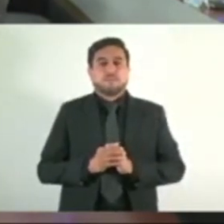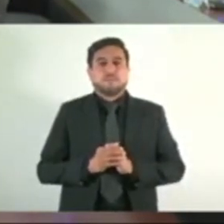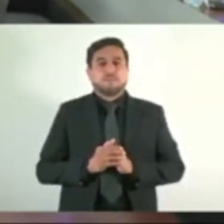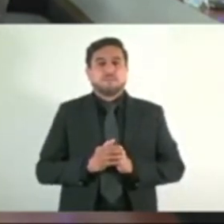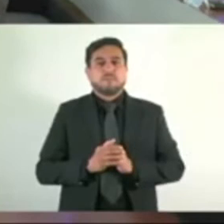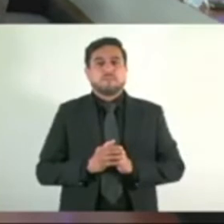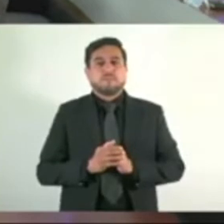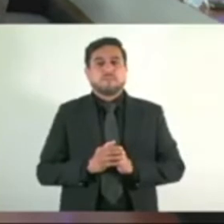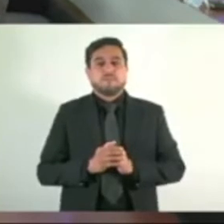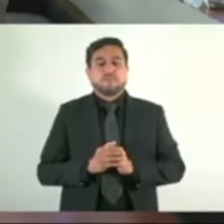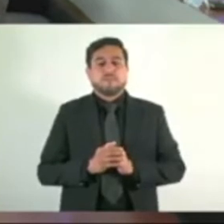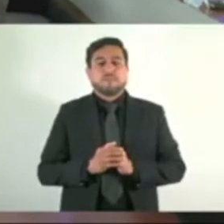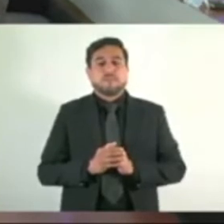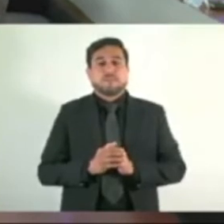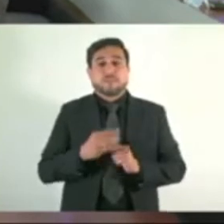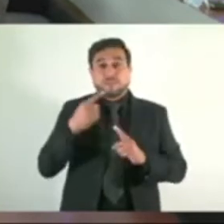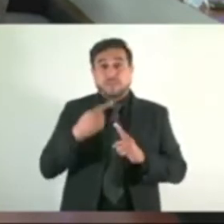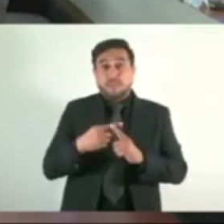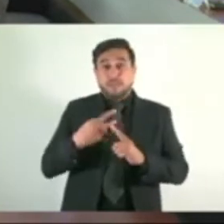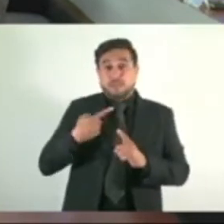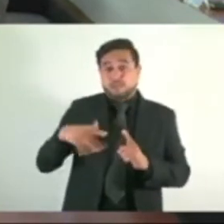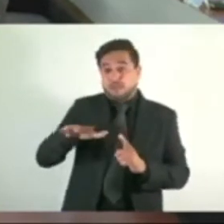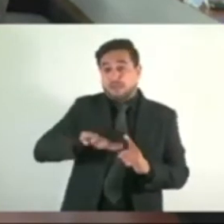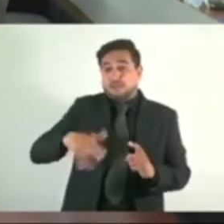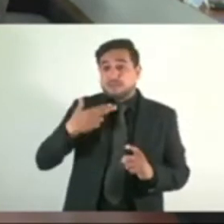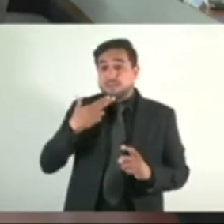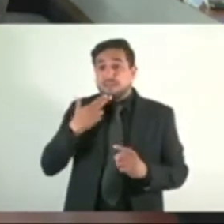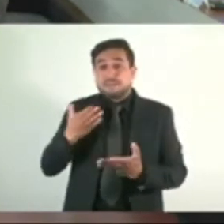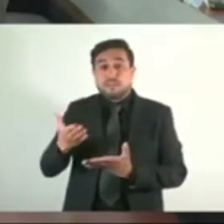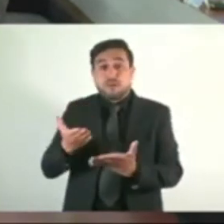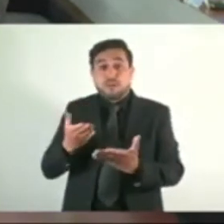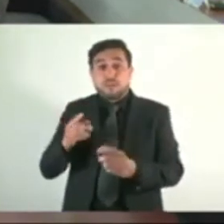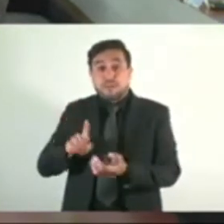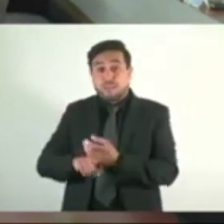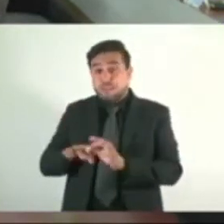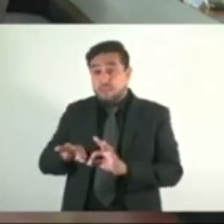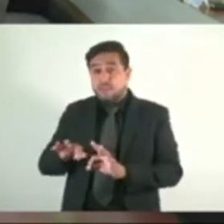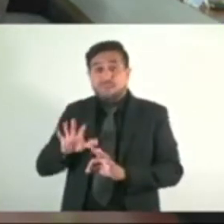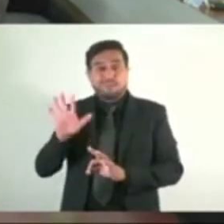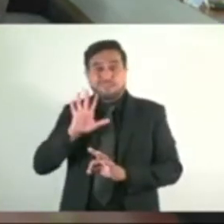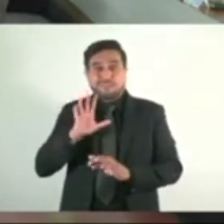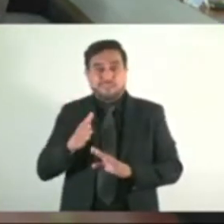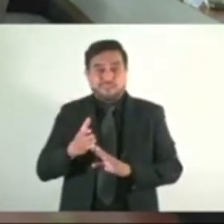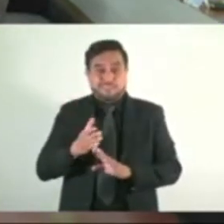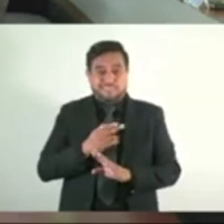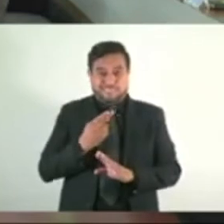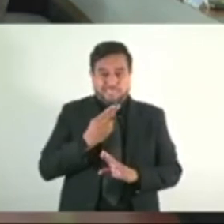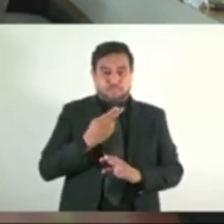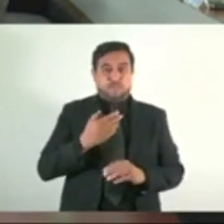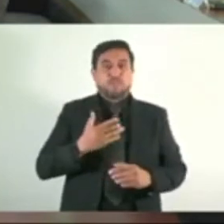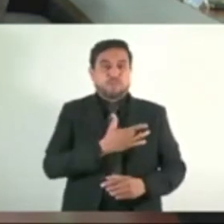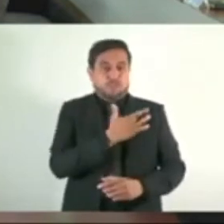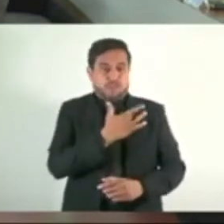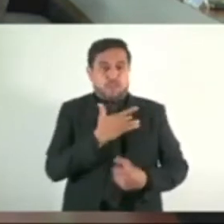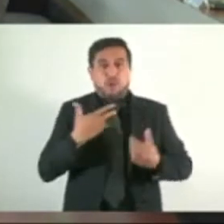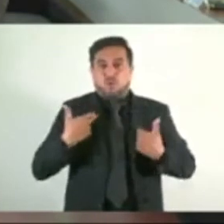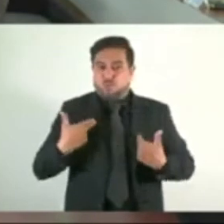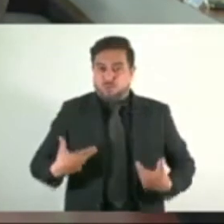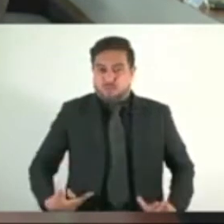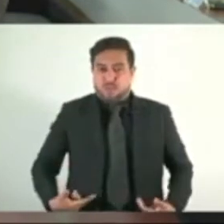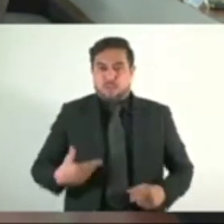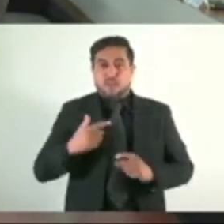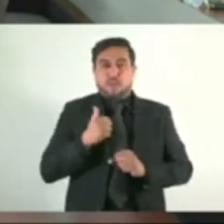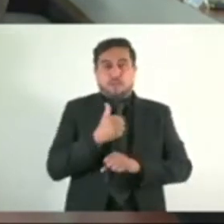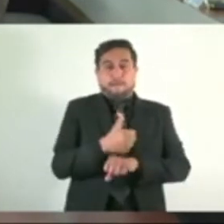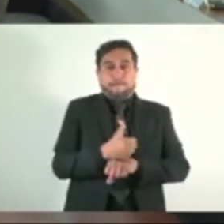que antes de servidores públicos, somos personas. Y para llegar a ser un servidor público, primero hay que